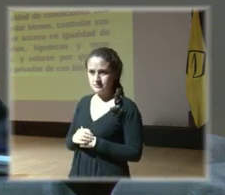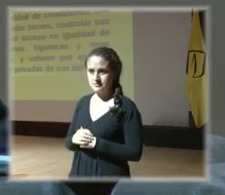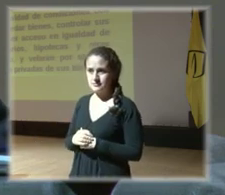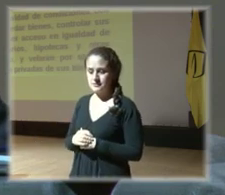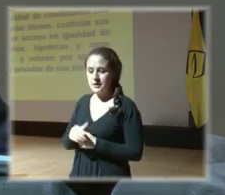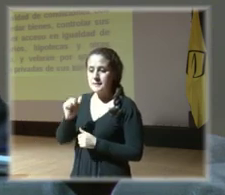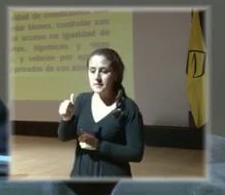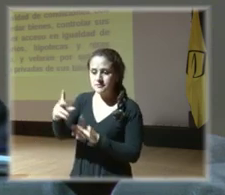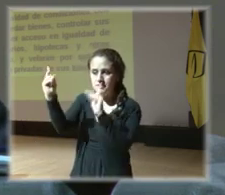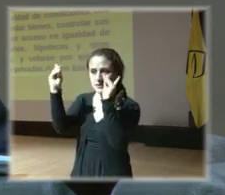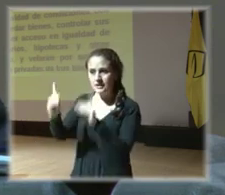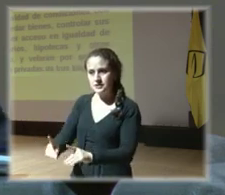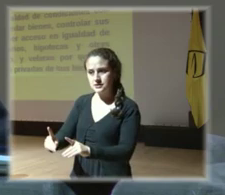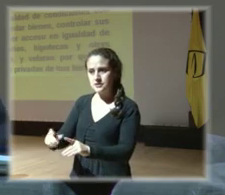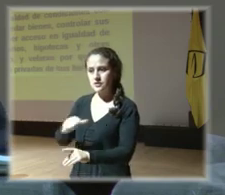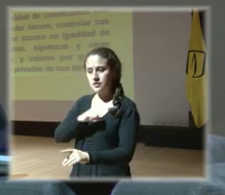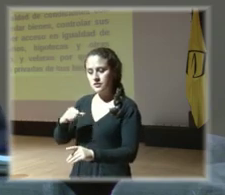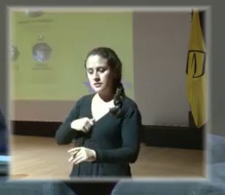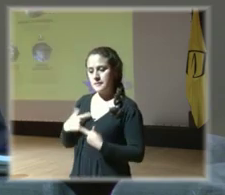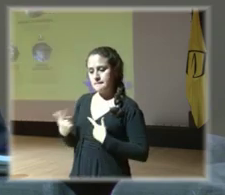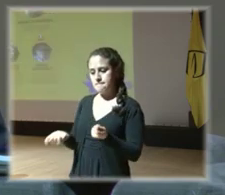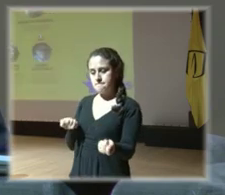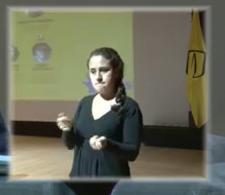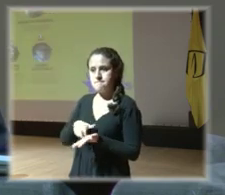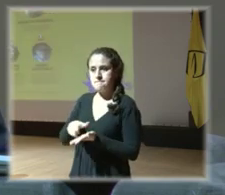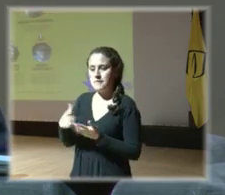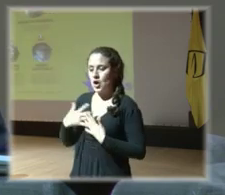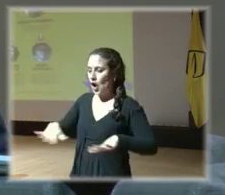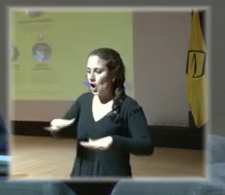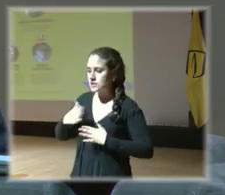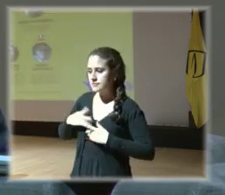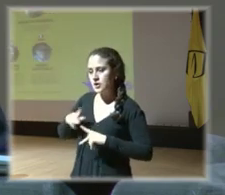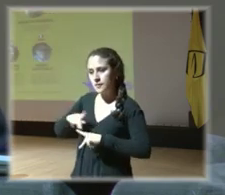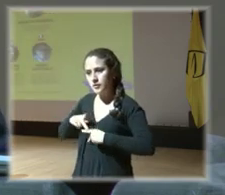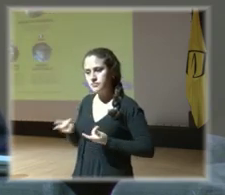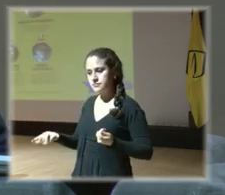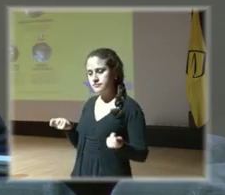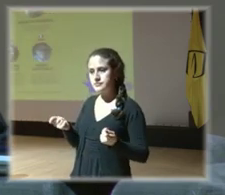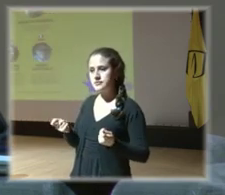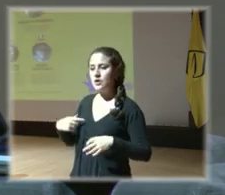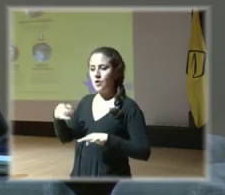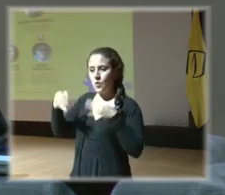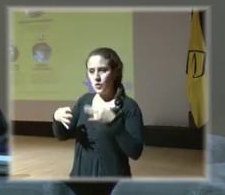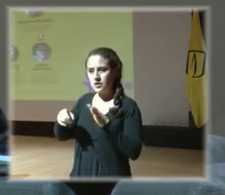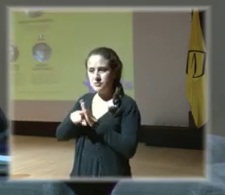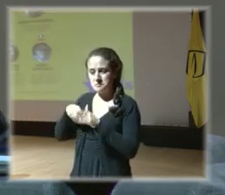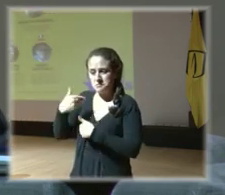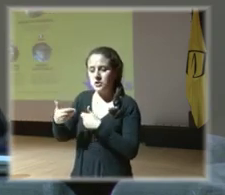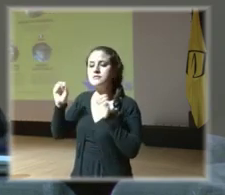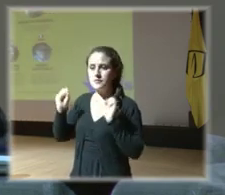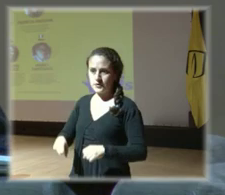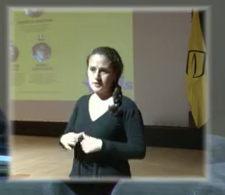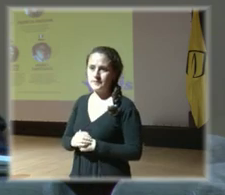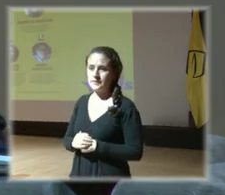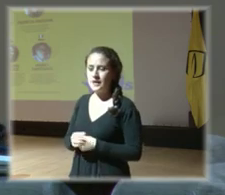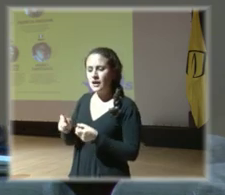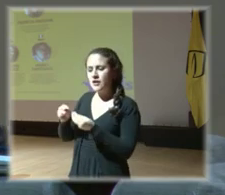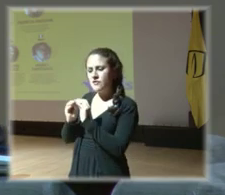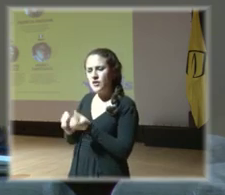lo que necesite de toma de decisiones para dirigir su persona, administrar sus bienes y celebrar actos jurídicos en general. Las medidas de apoyo tienen